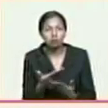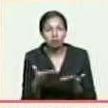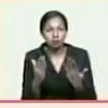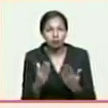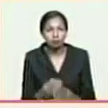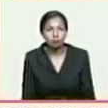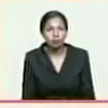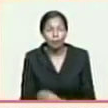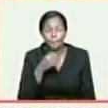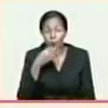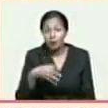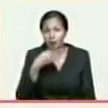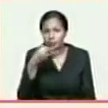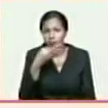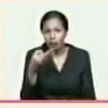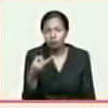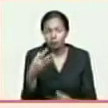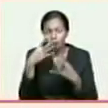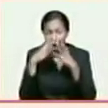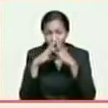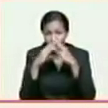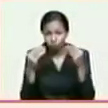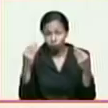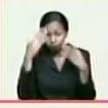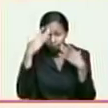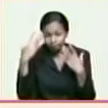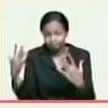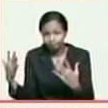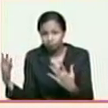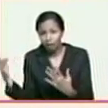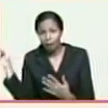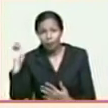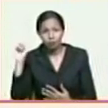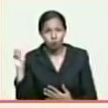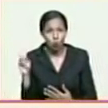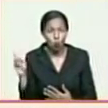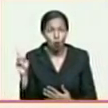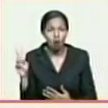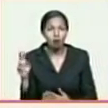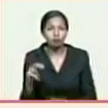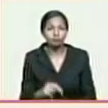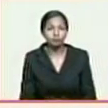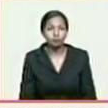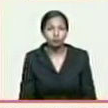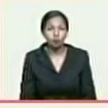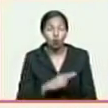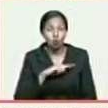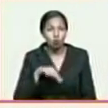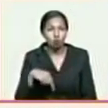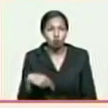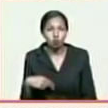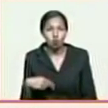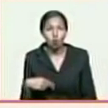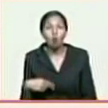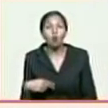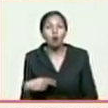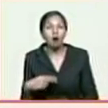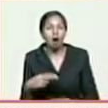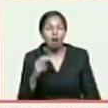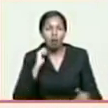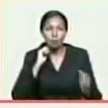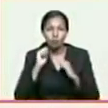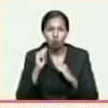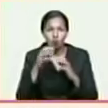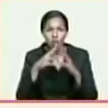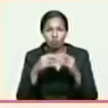Muy buenas tardes a todo el pueblo de Venezuela. En esta etapa de consolidación de la victoria de todo